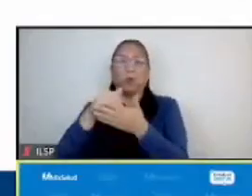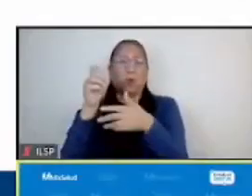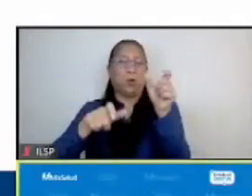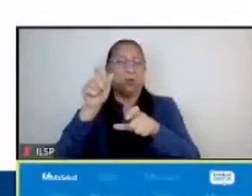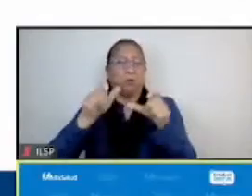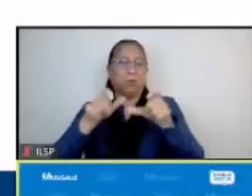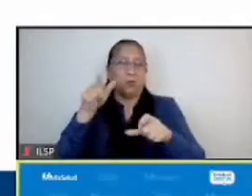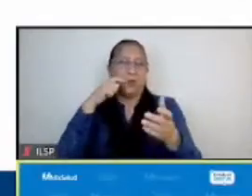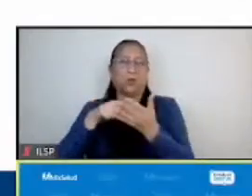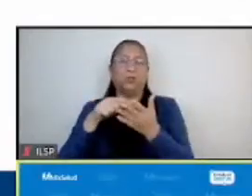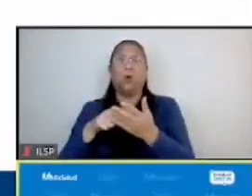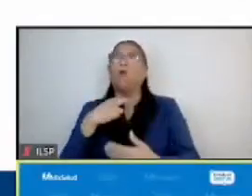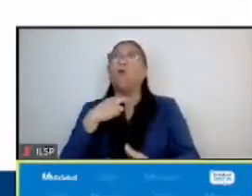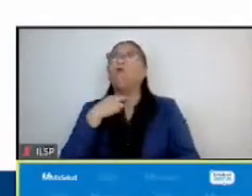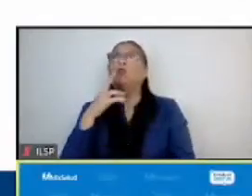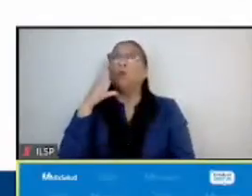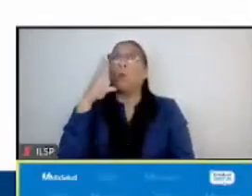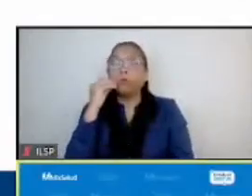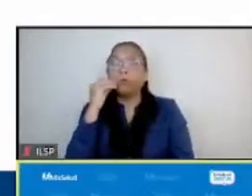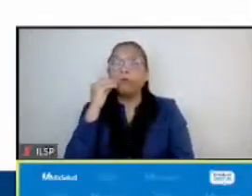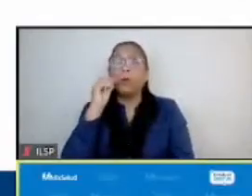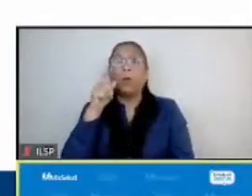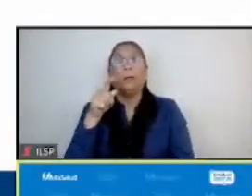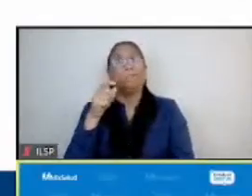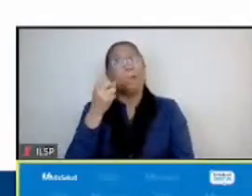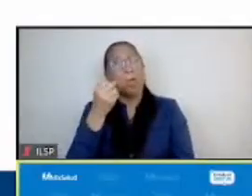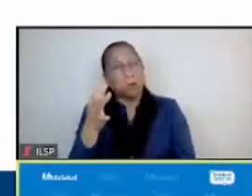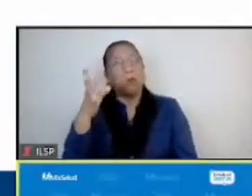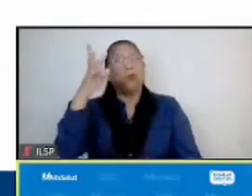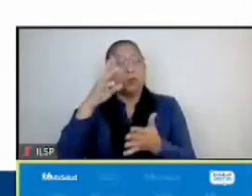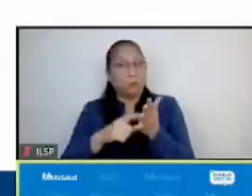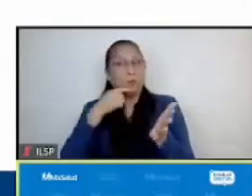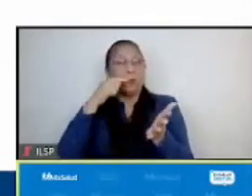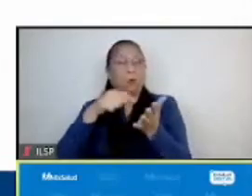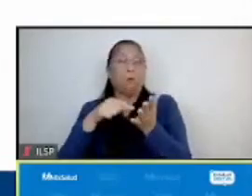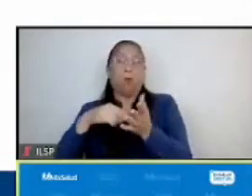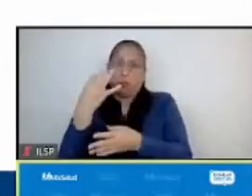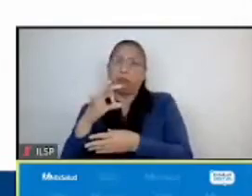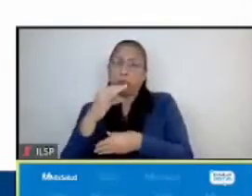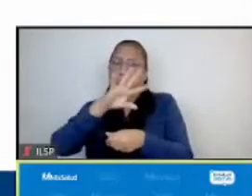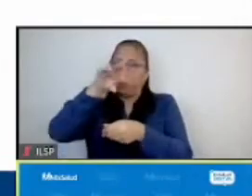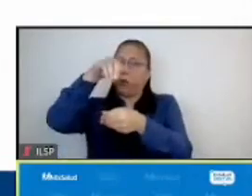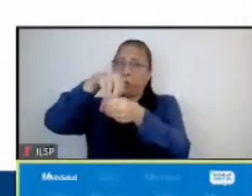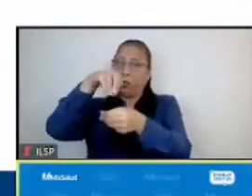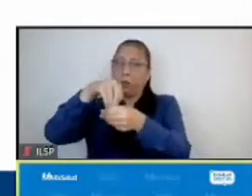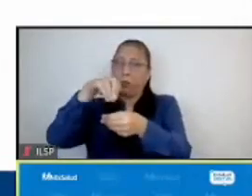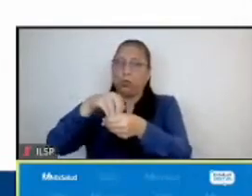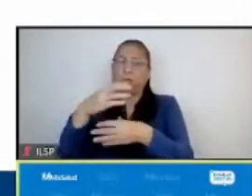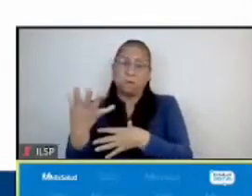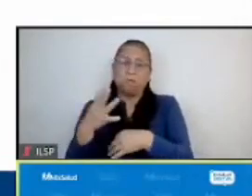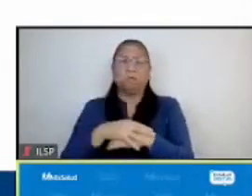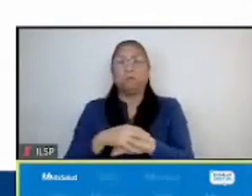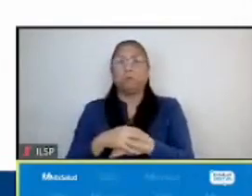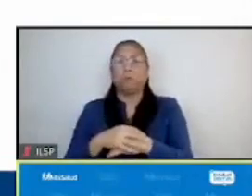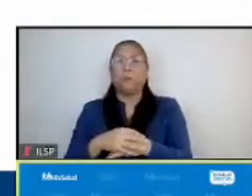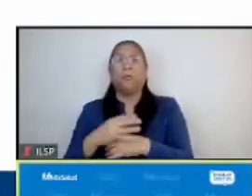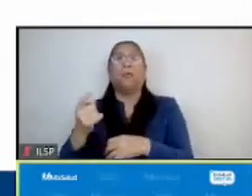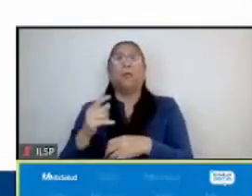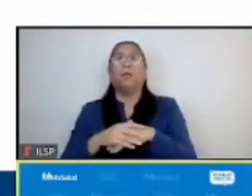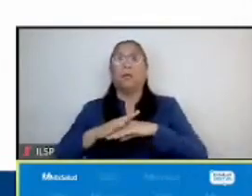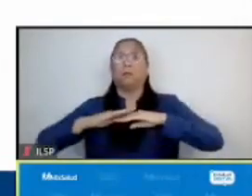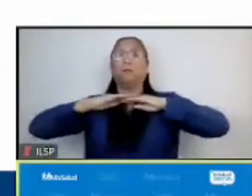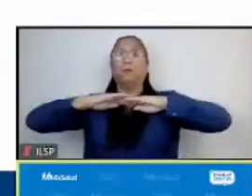cuando se va la voz, digamos, es un poco menos común, pero igual dentro de lo que es más común igual. Y la vía aérea